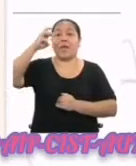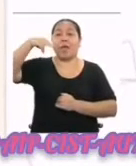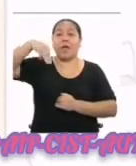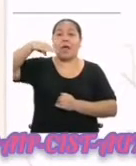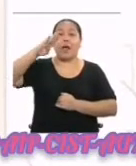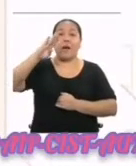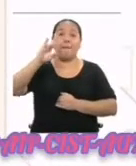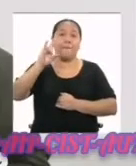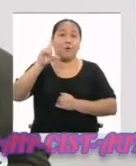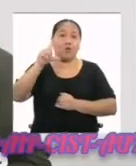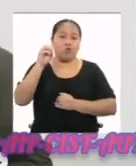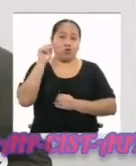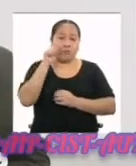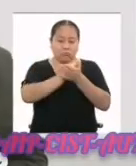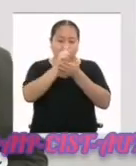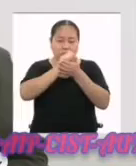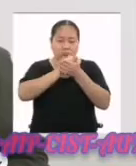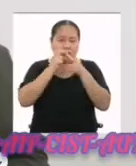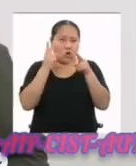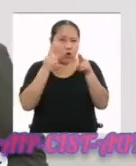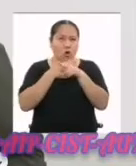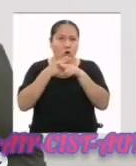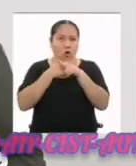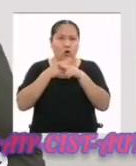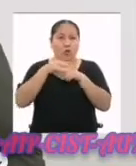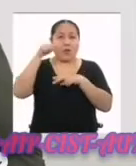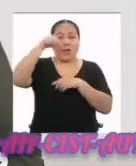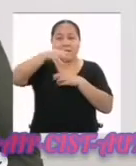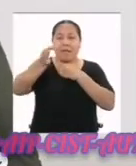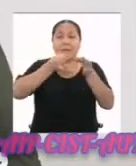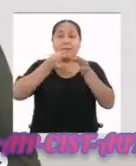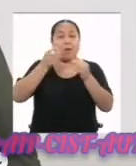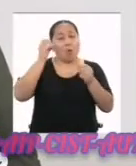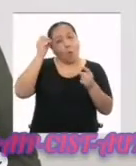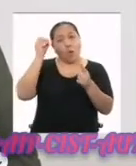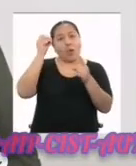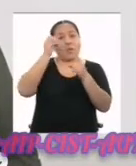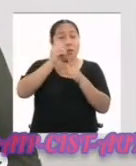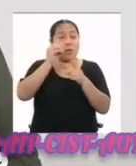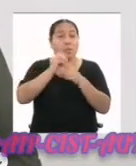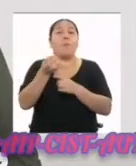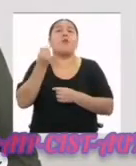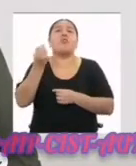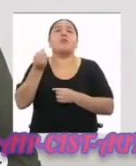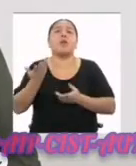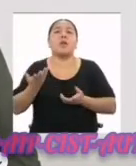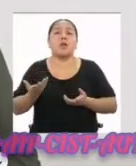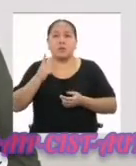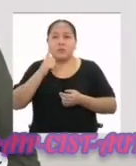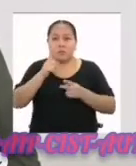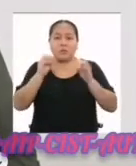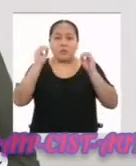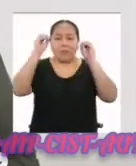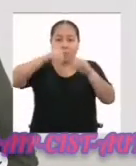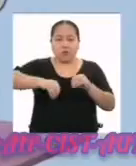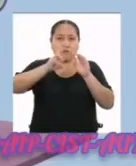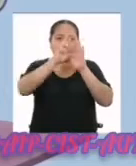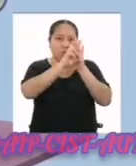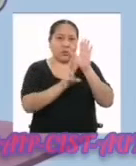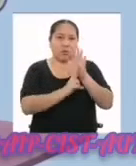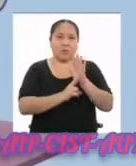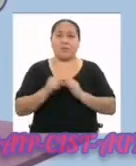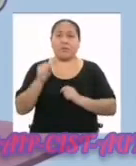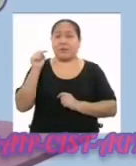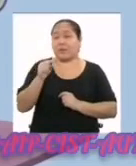ser breve y aquí es donde explicamos el motivo por el cual hemos creado este reglamento.